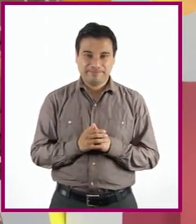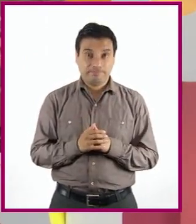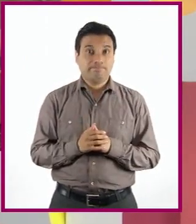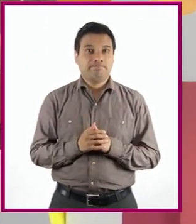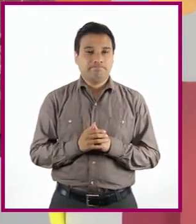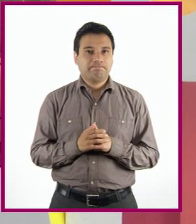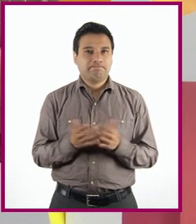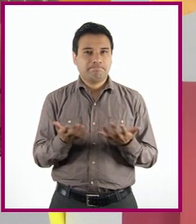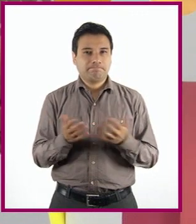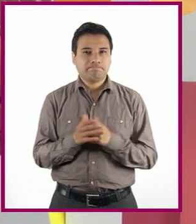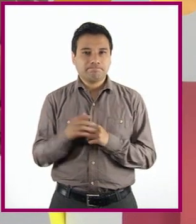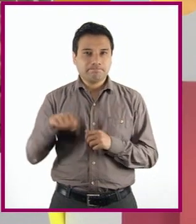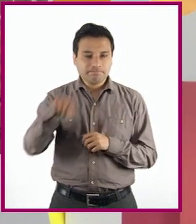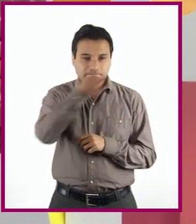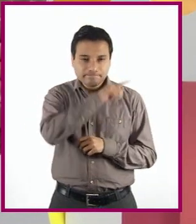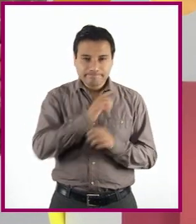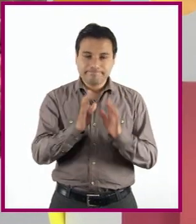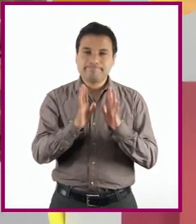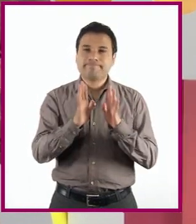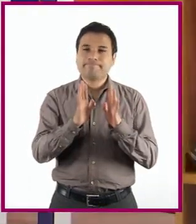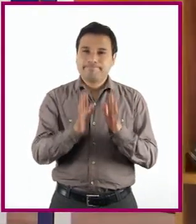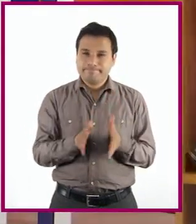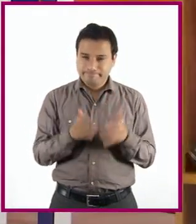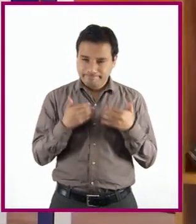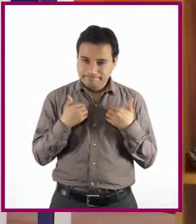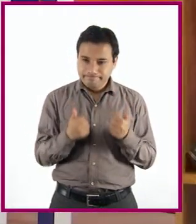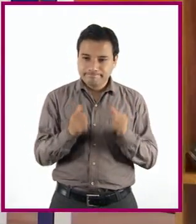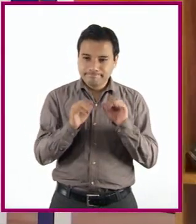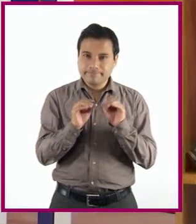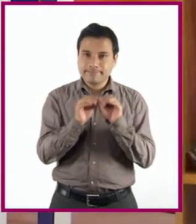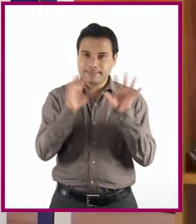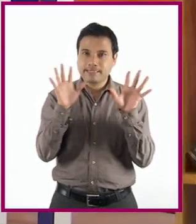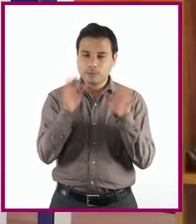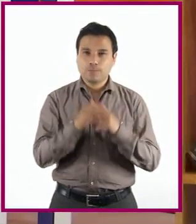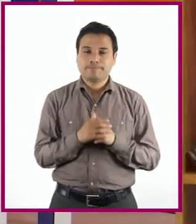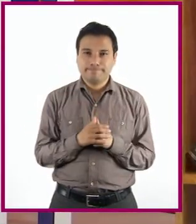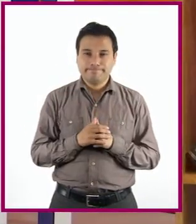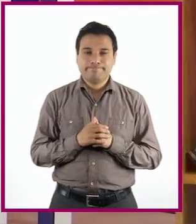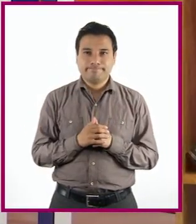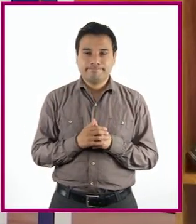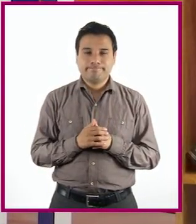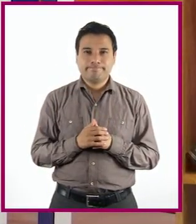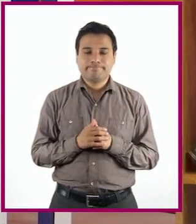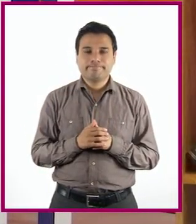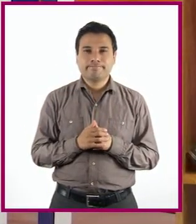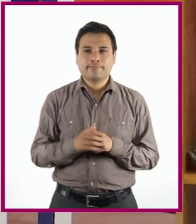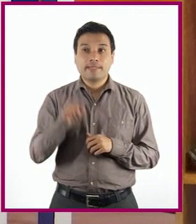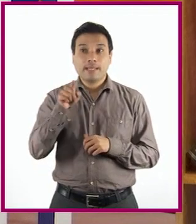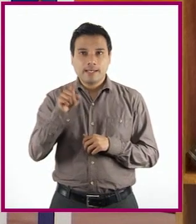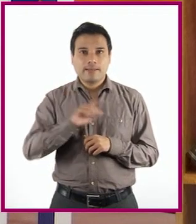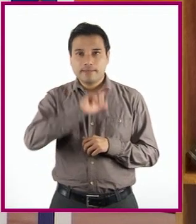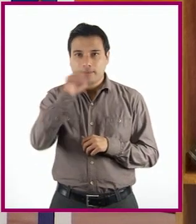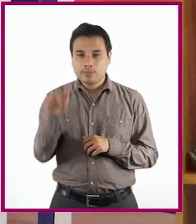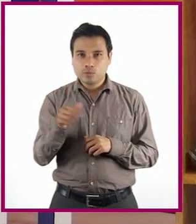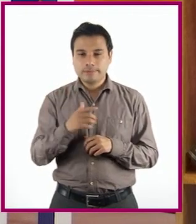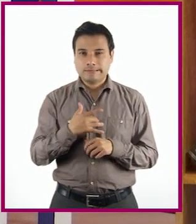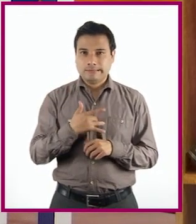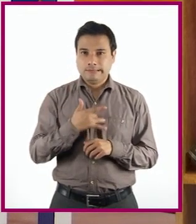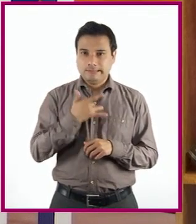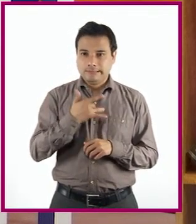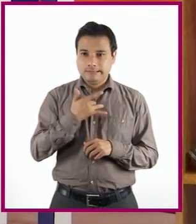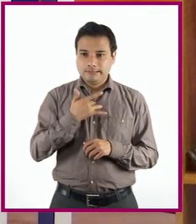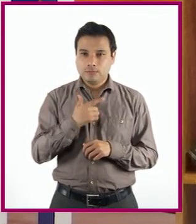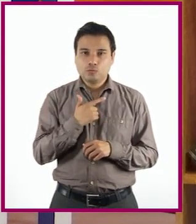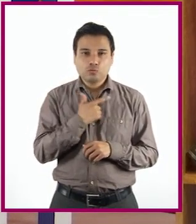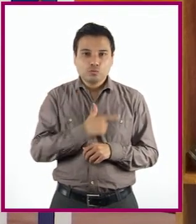va dejando claro las motivaciones de García Márquez para convertirse en escritor y nos va coloreando esa infancia